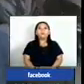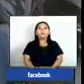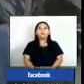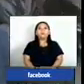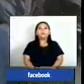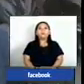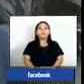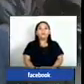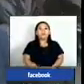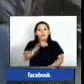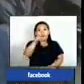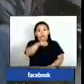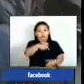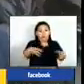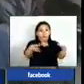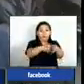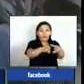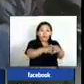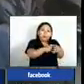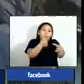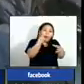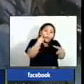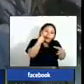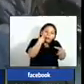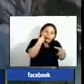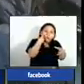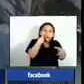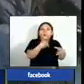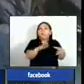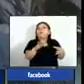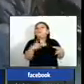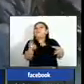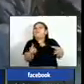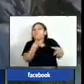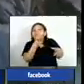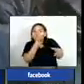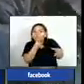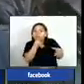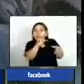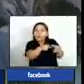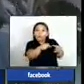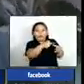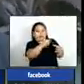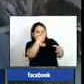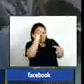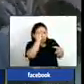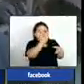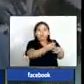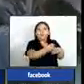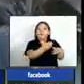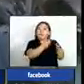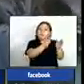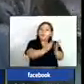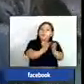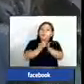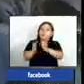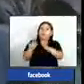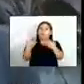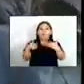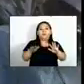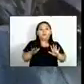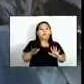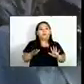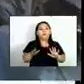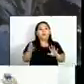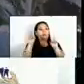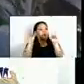Sabemos que uno de los grupos vulnerables que existe, pues, es el grupo de adultos mayores. Se ha hecho todo lo necesario, prácticamente